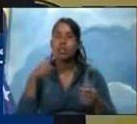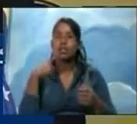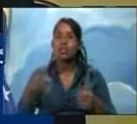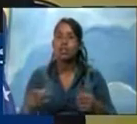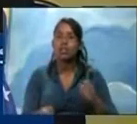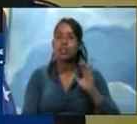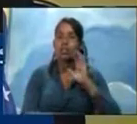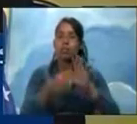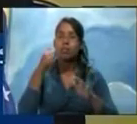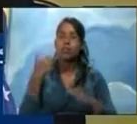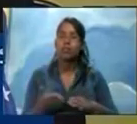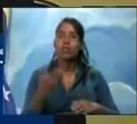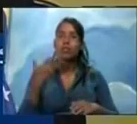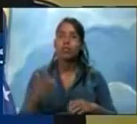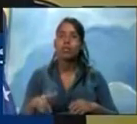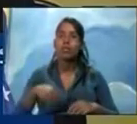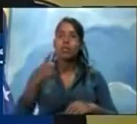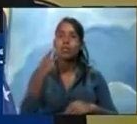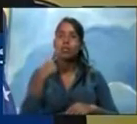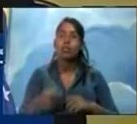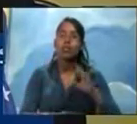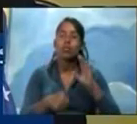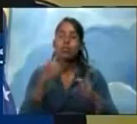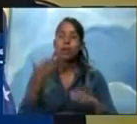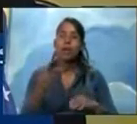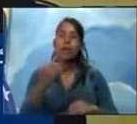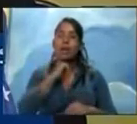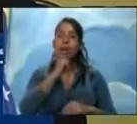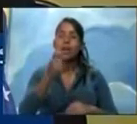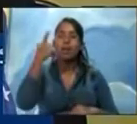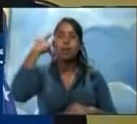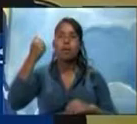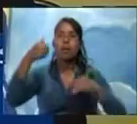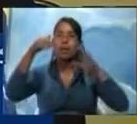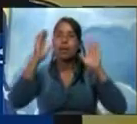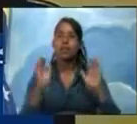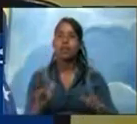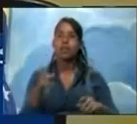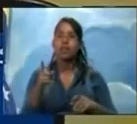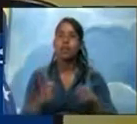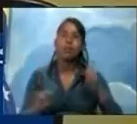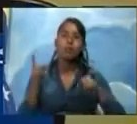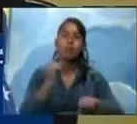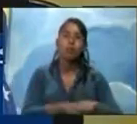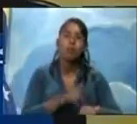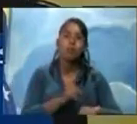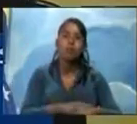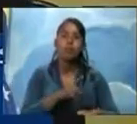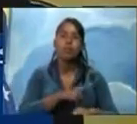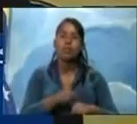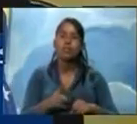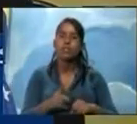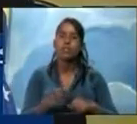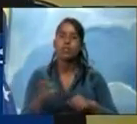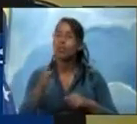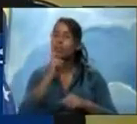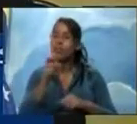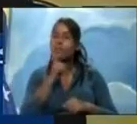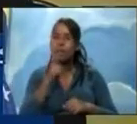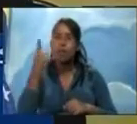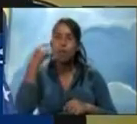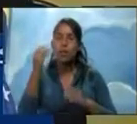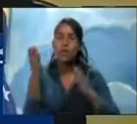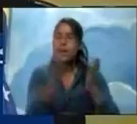lo más relevante. Cuando digo lo más relevante, es para evitar momentos embarazosos. Por ejemplo, en una